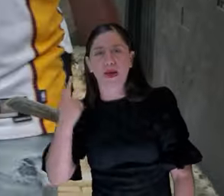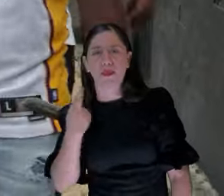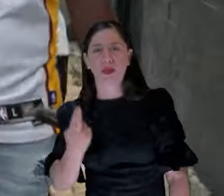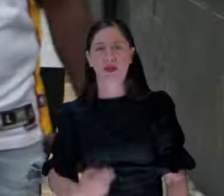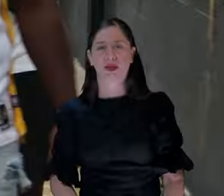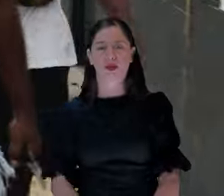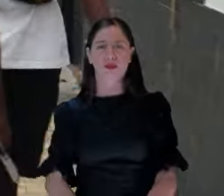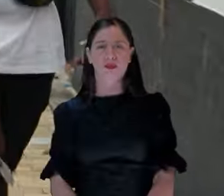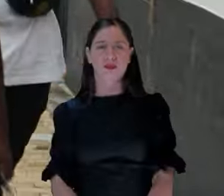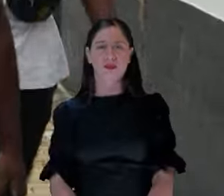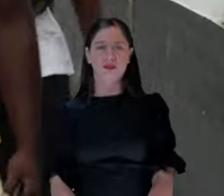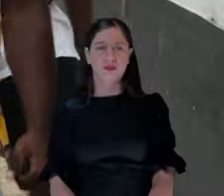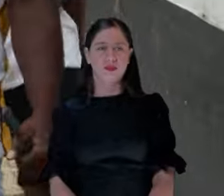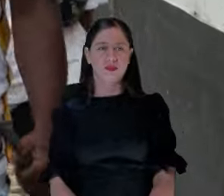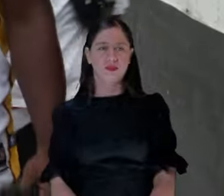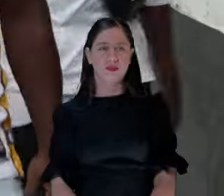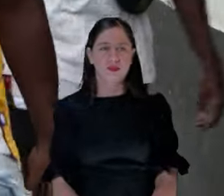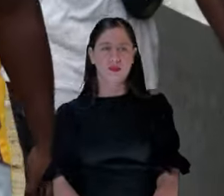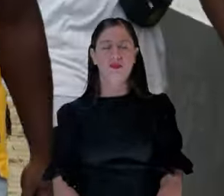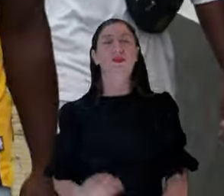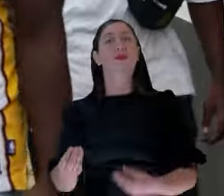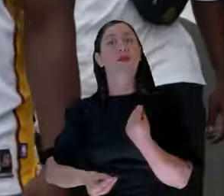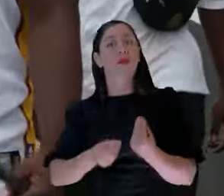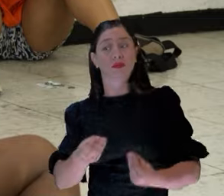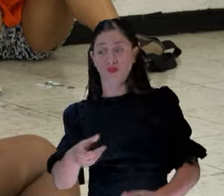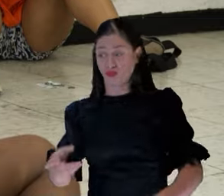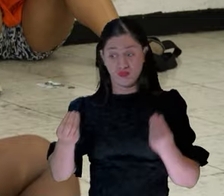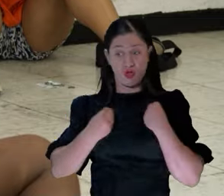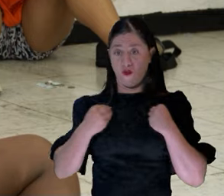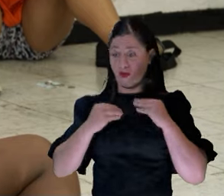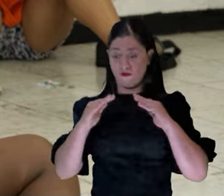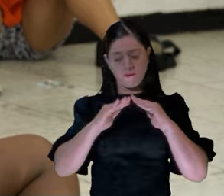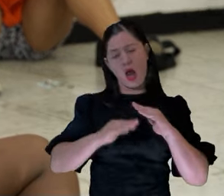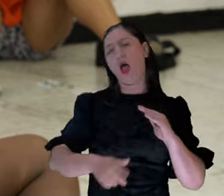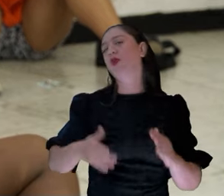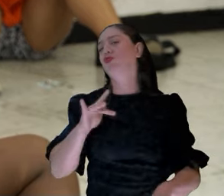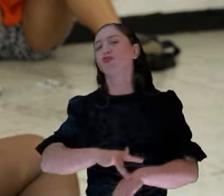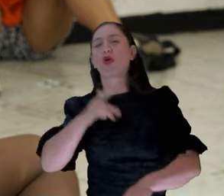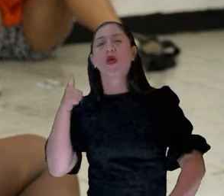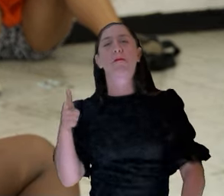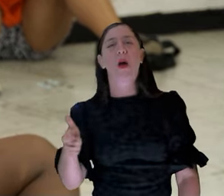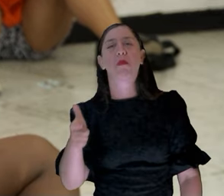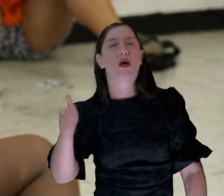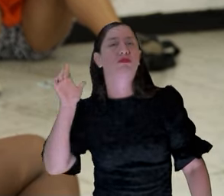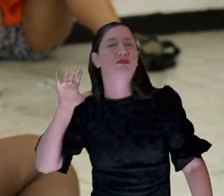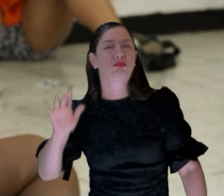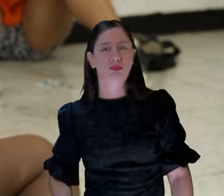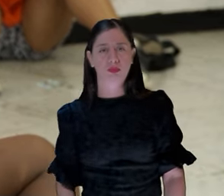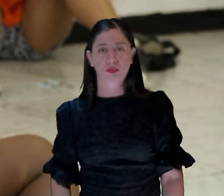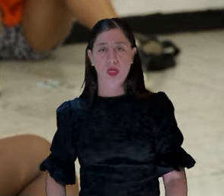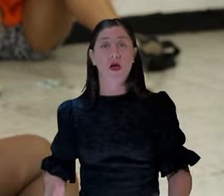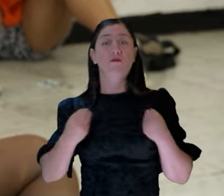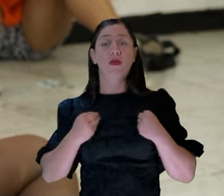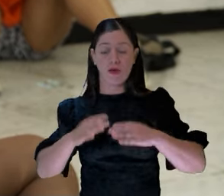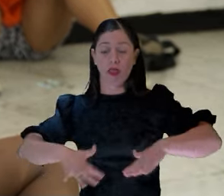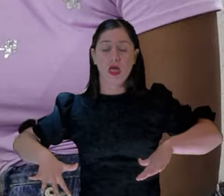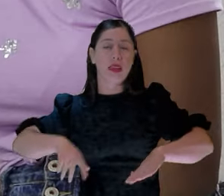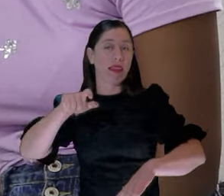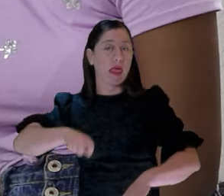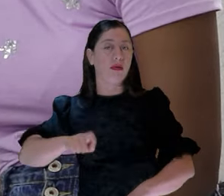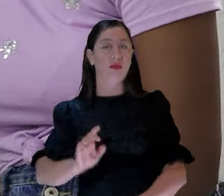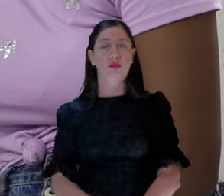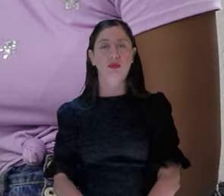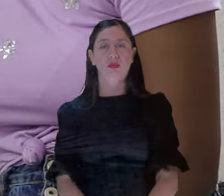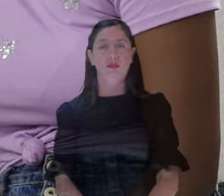plomo. No plomo. Entonces quedamos que no sea por aquí que olearle. Si quedamos por aquí que no sea el pedazo, vamos